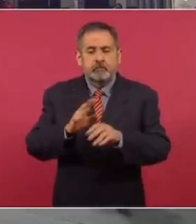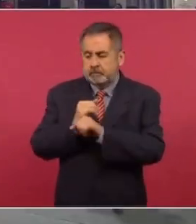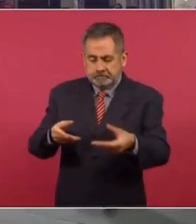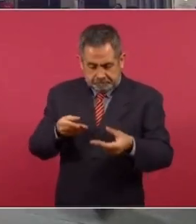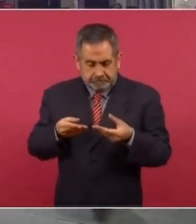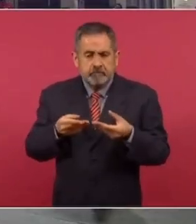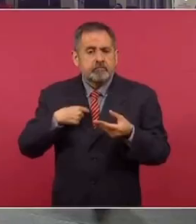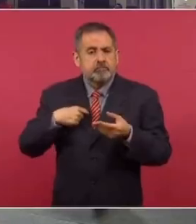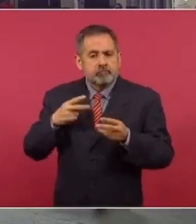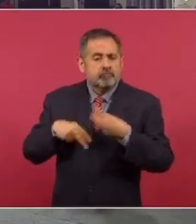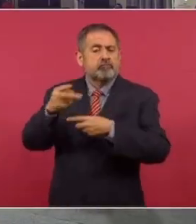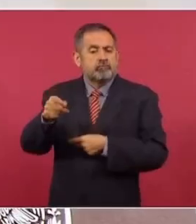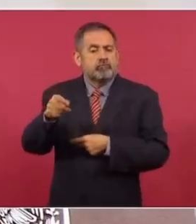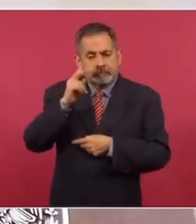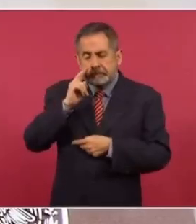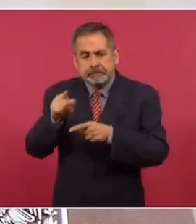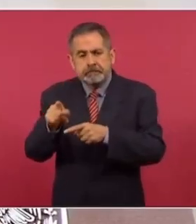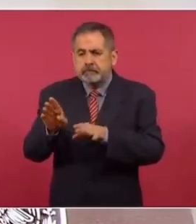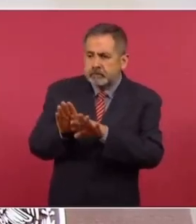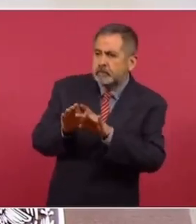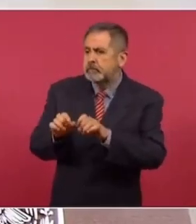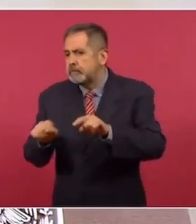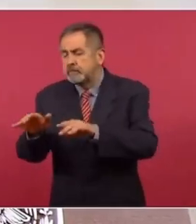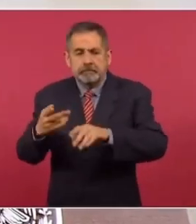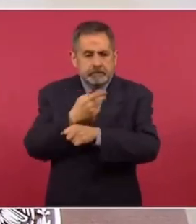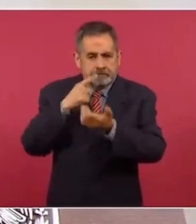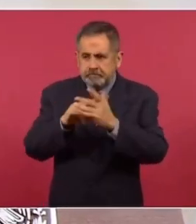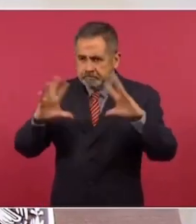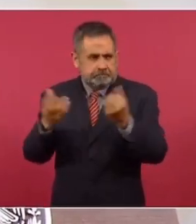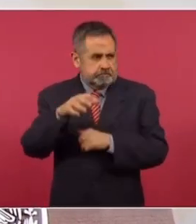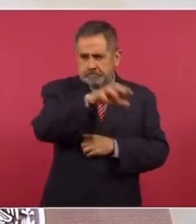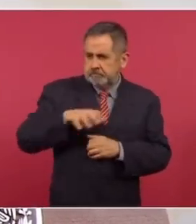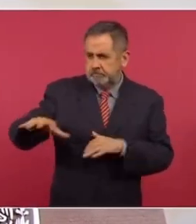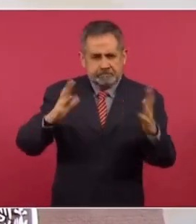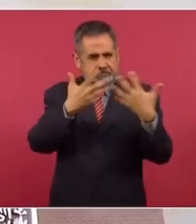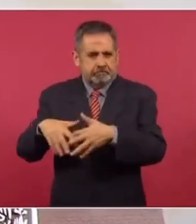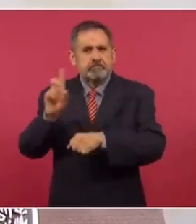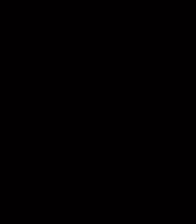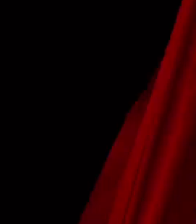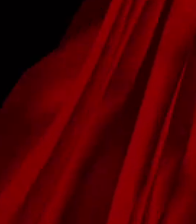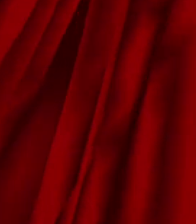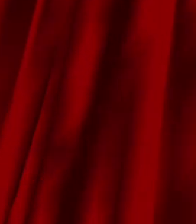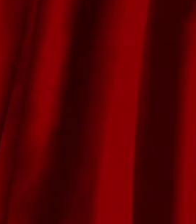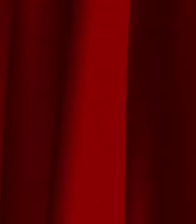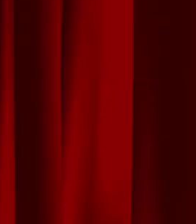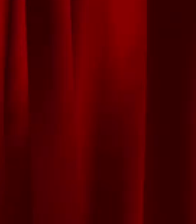información de que vamos a ver cómo va el trabajo de integración. El día 23 voy a estar allá.